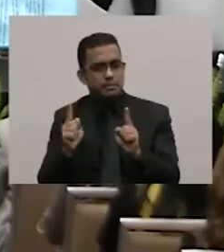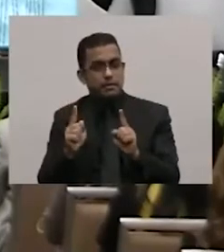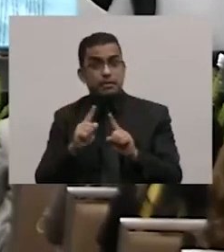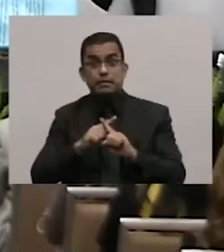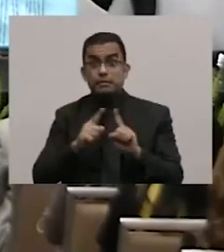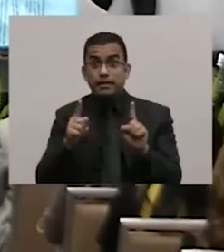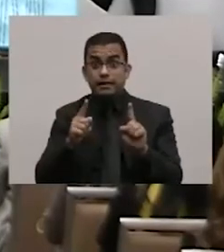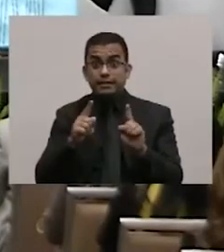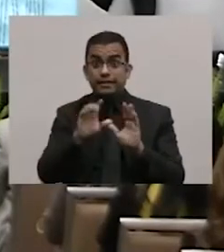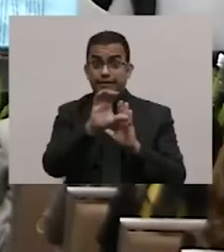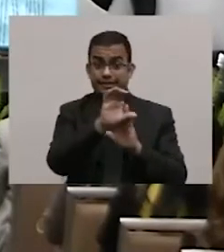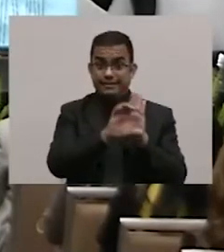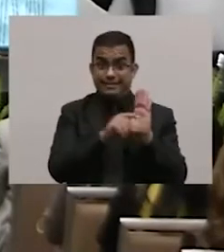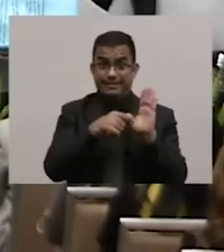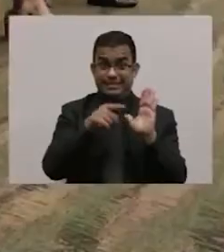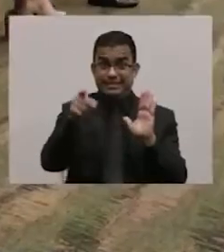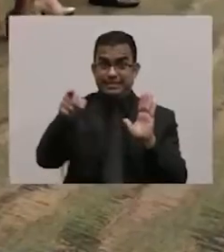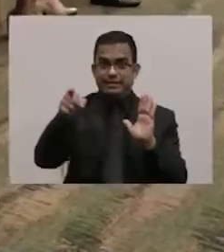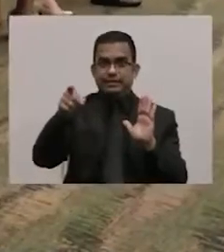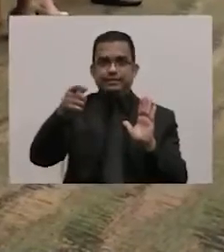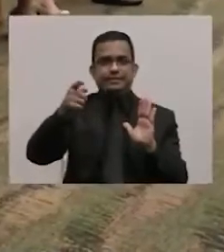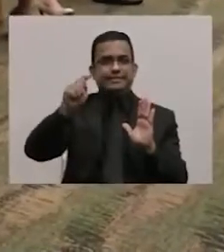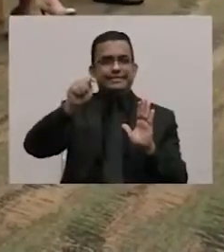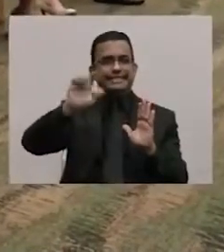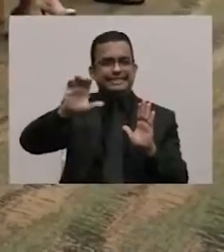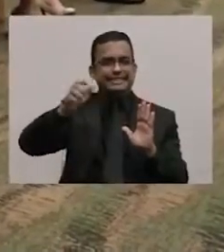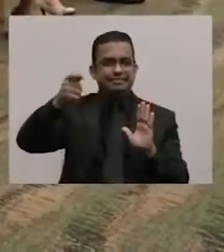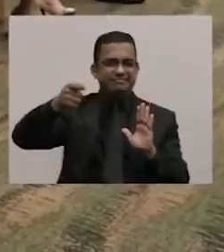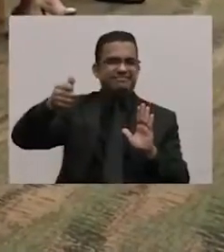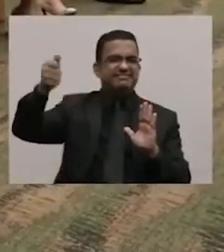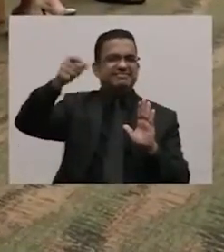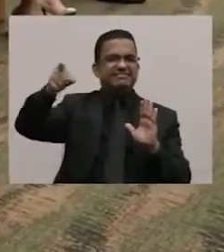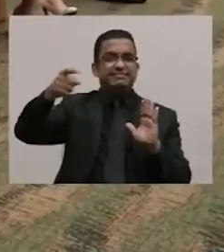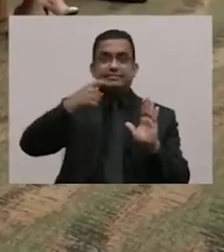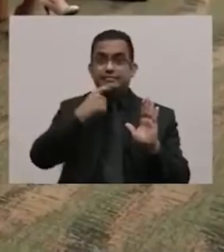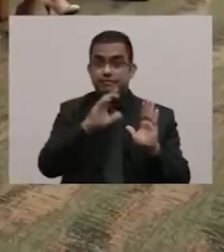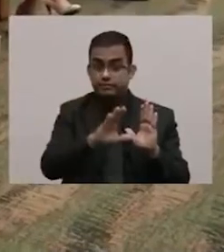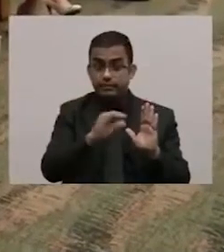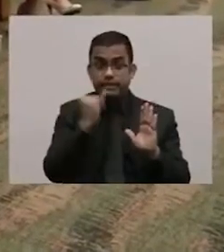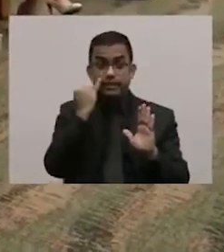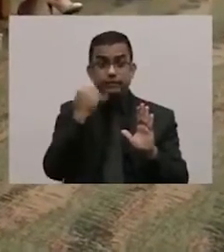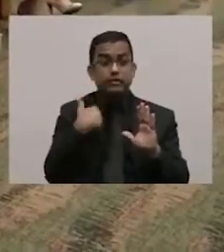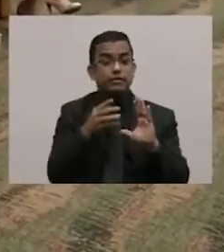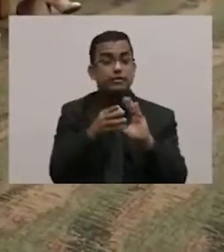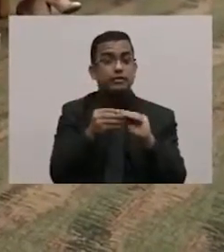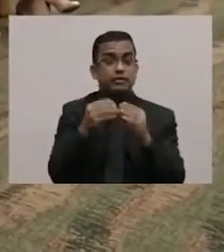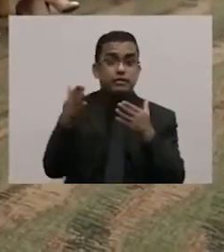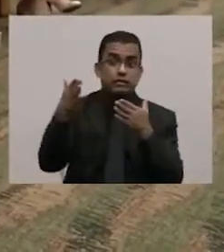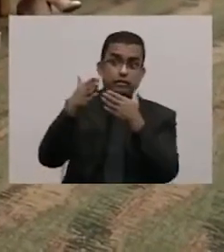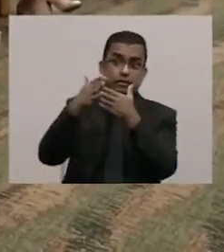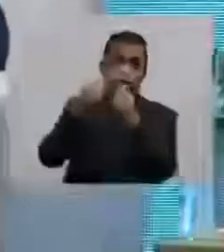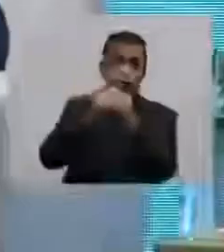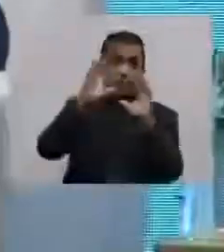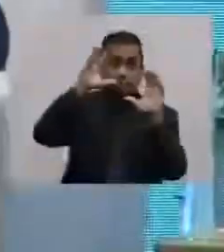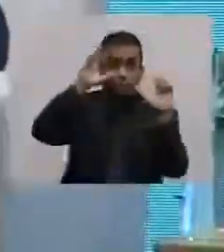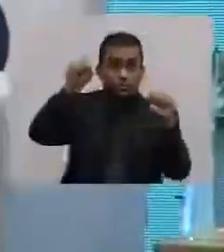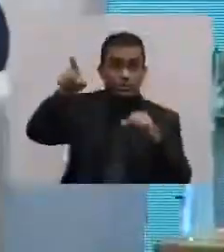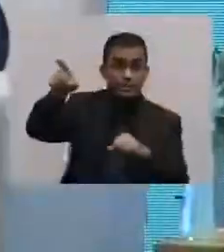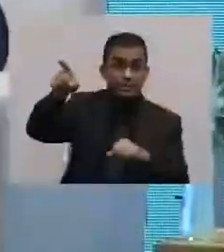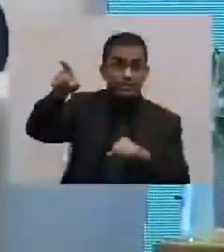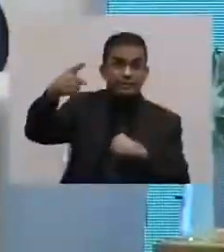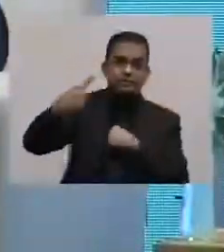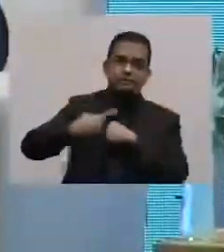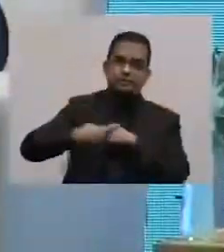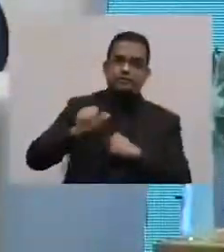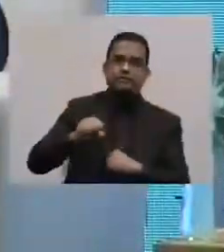vigente la prisión para cuando hay un delito de palabra contra el presidente y el mundo diplomático. Y es